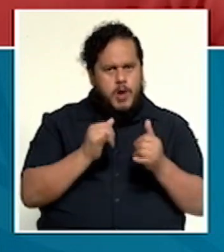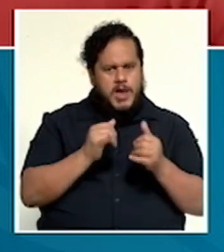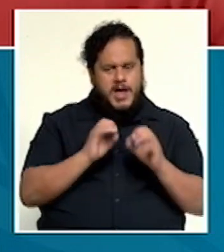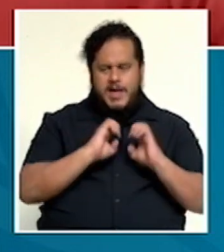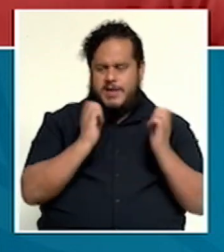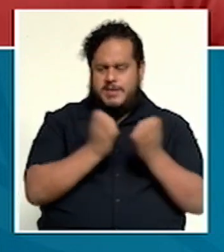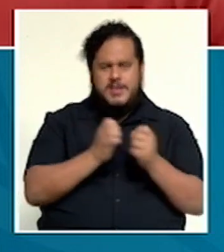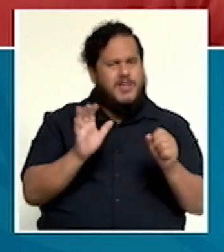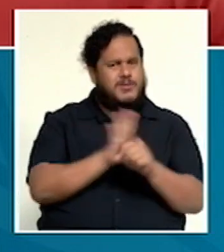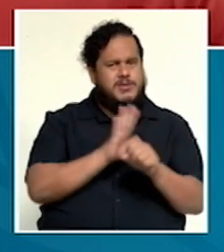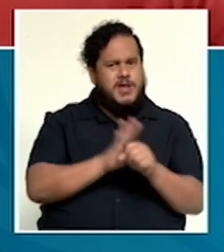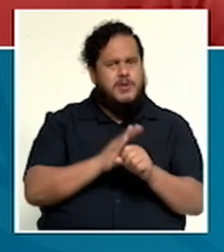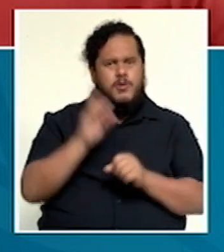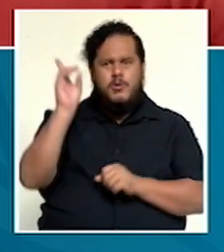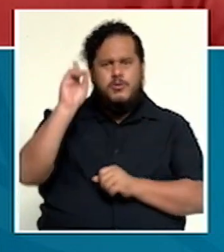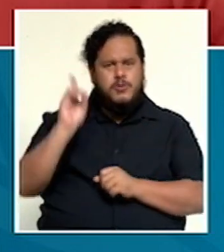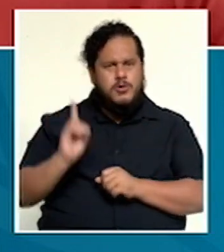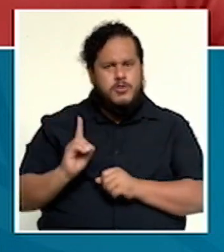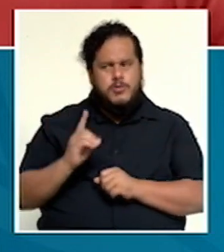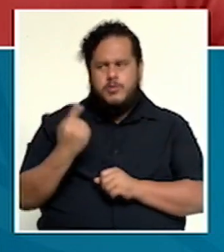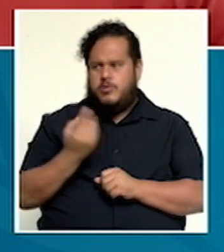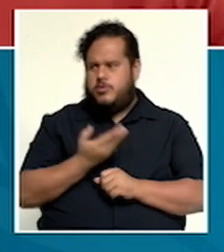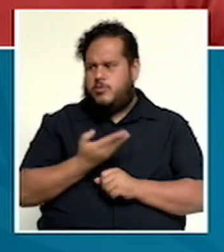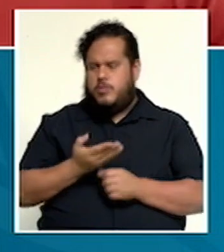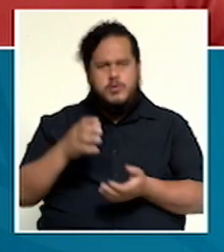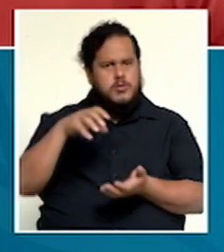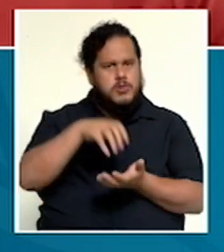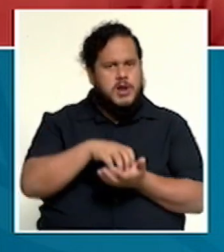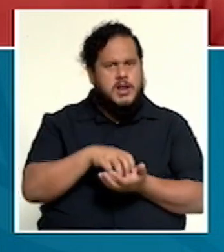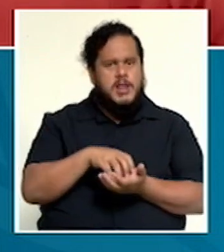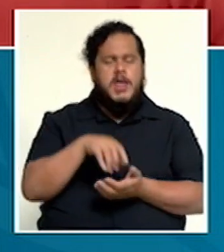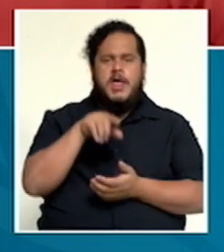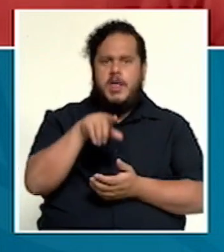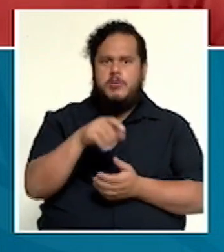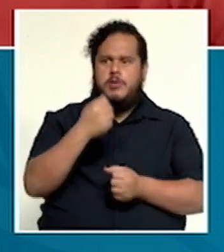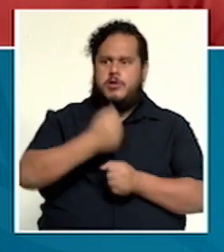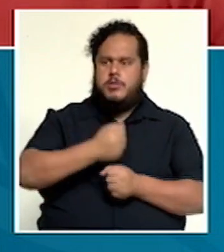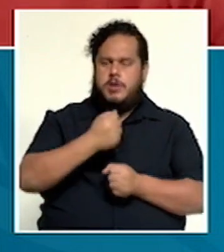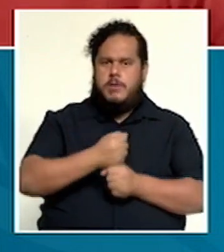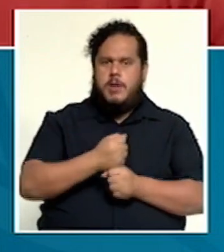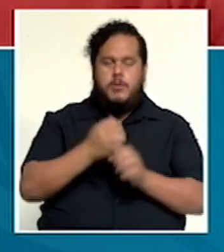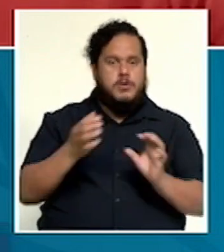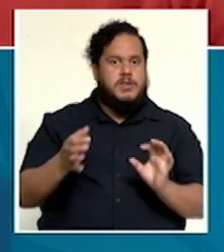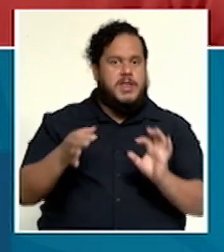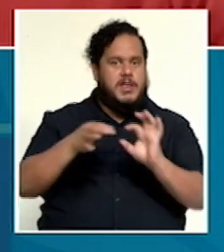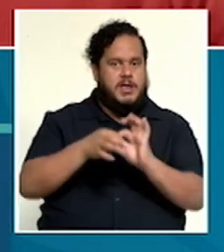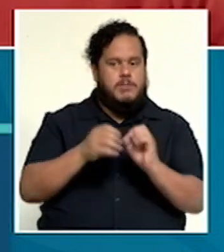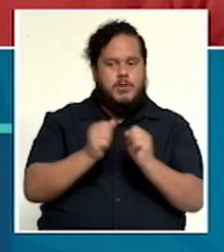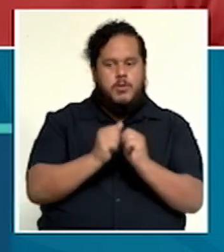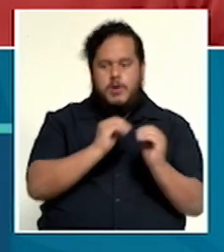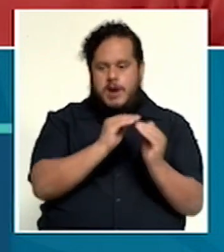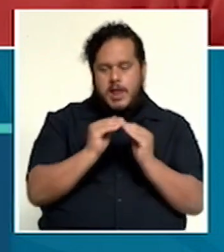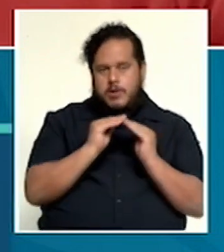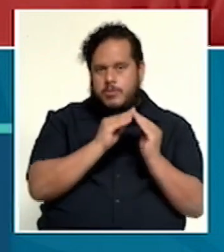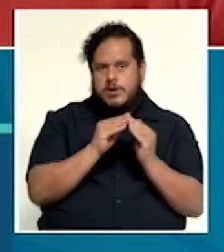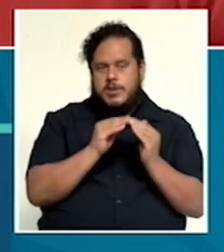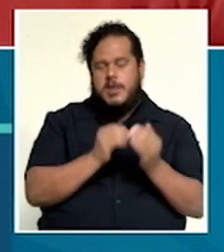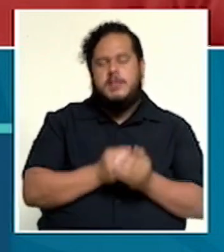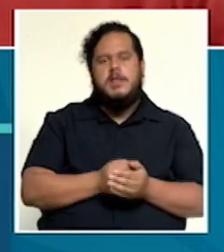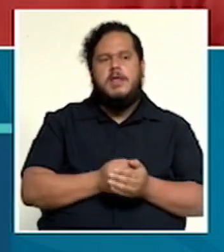lleno todos los domingos que son locales. Y eso es un trabajo de engagement con la comunidad y